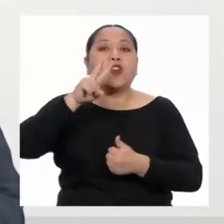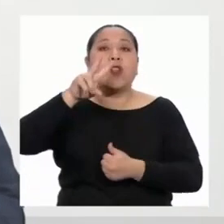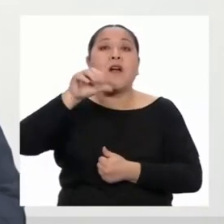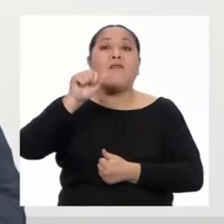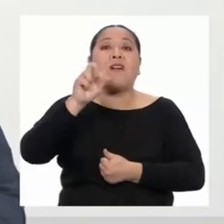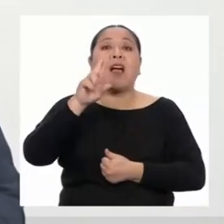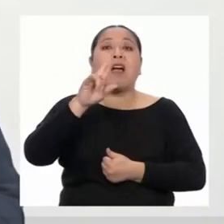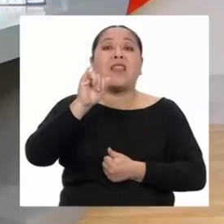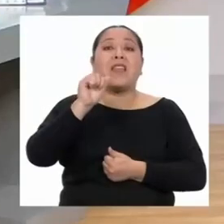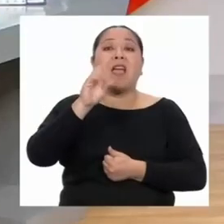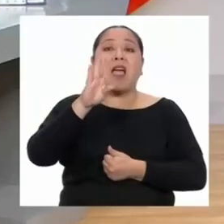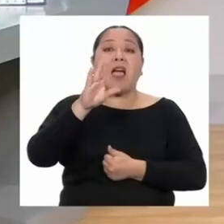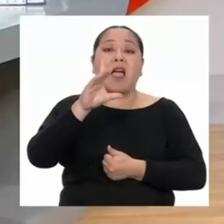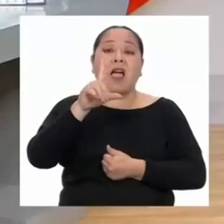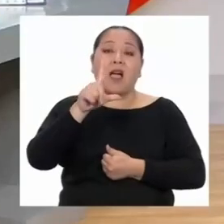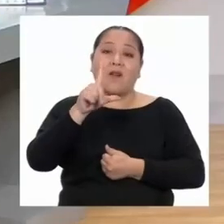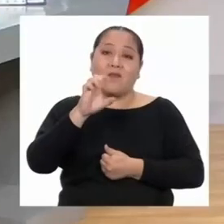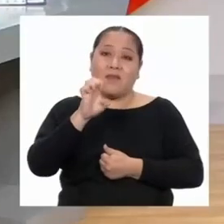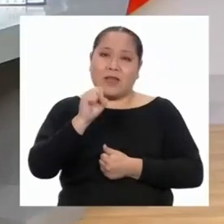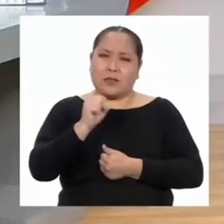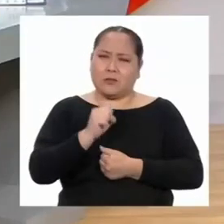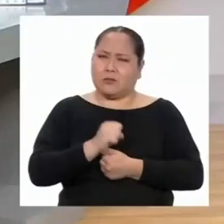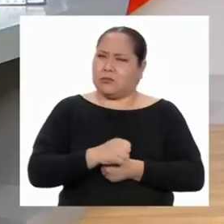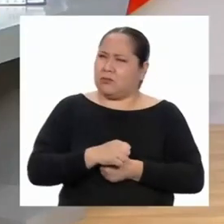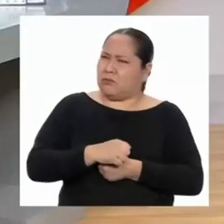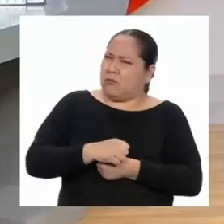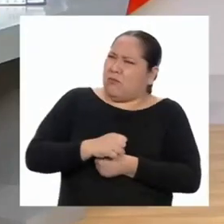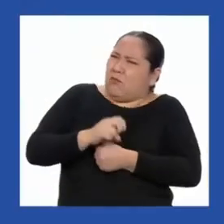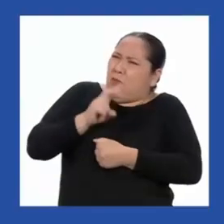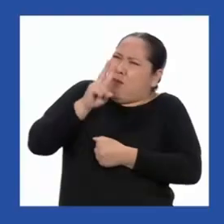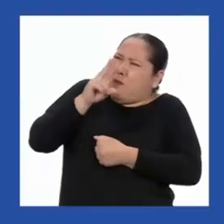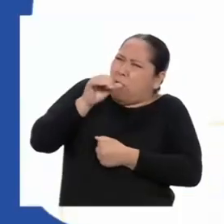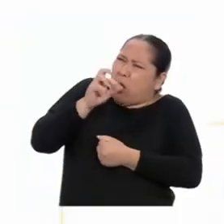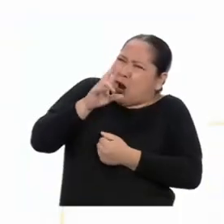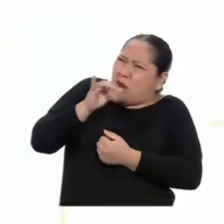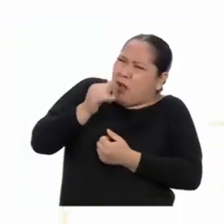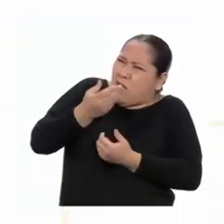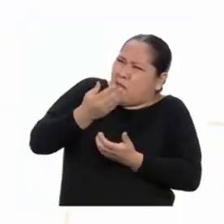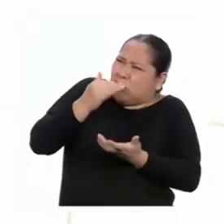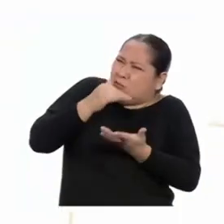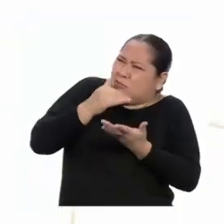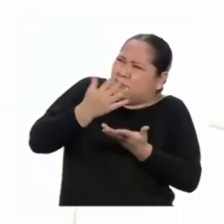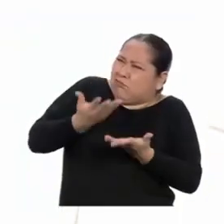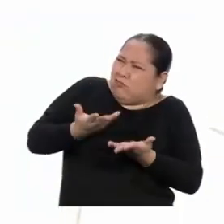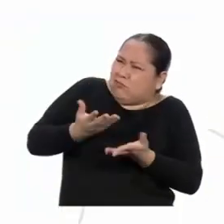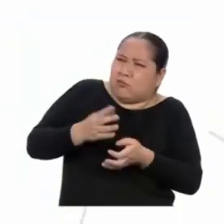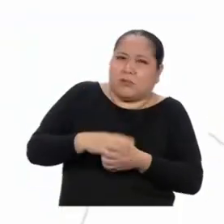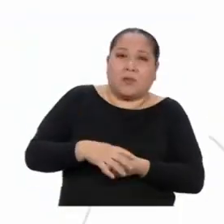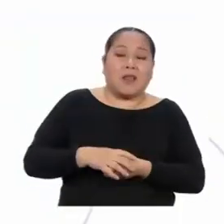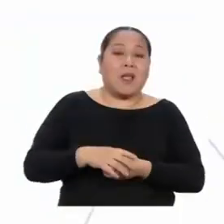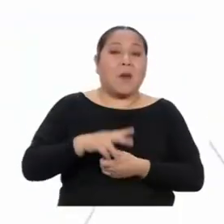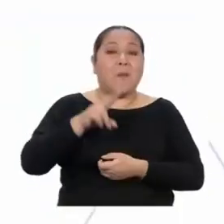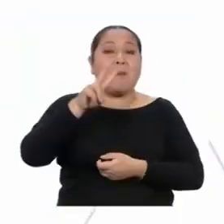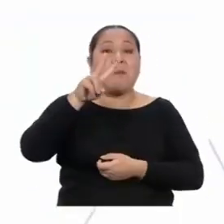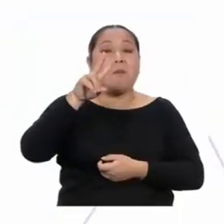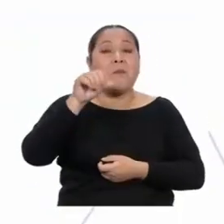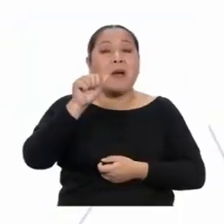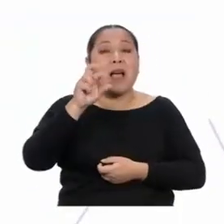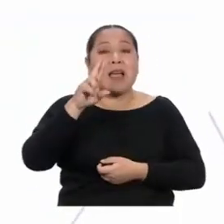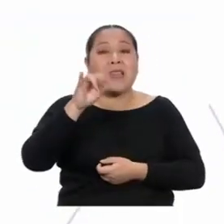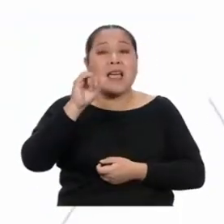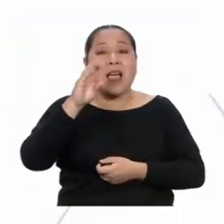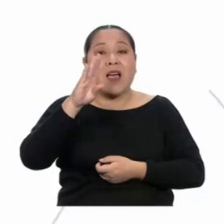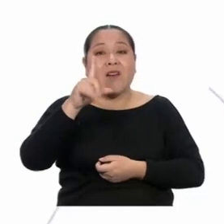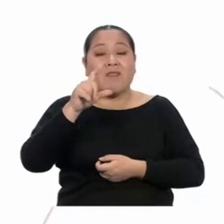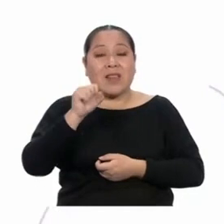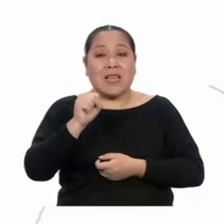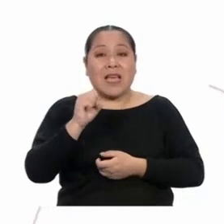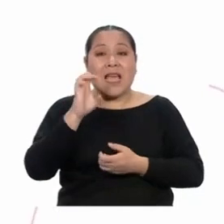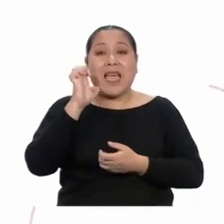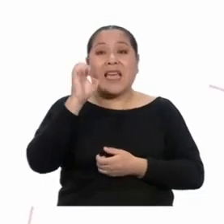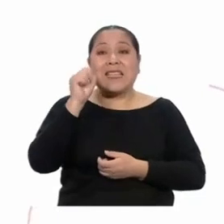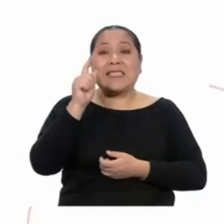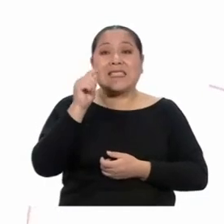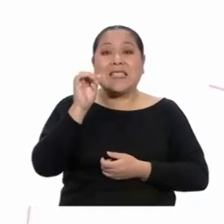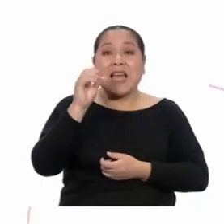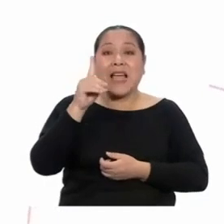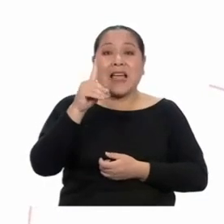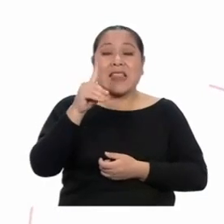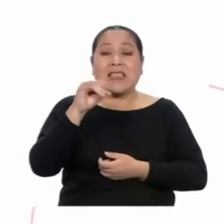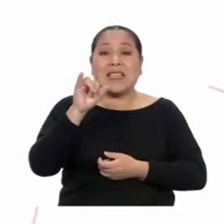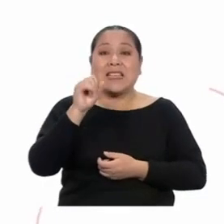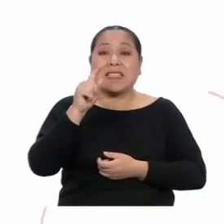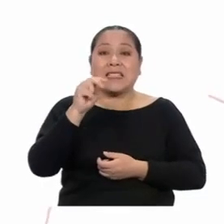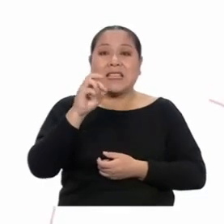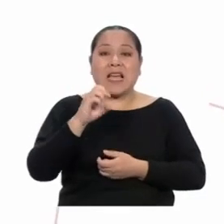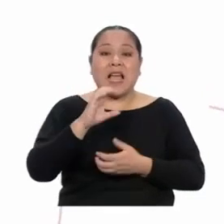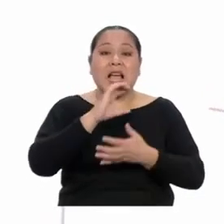del estudio. Variables del estudio. La variable estadística es la característica de la población que